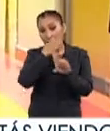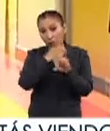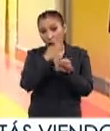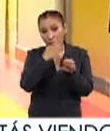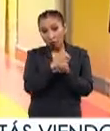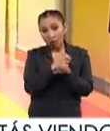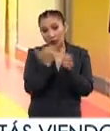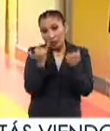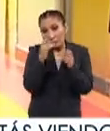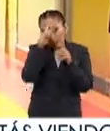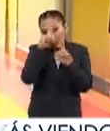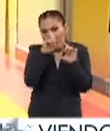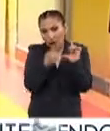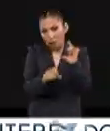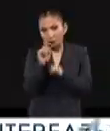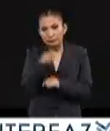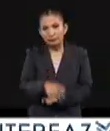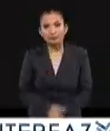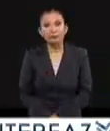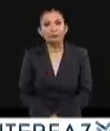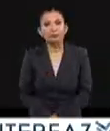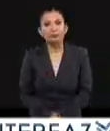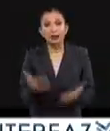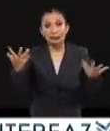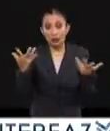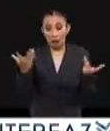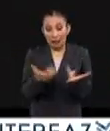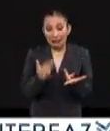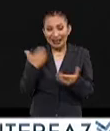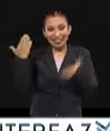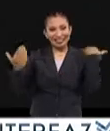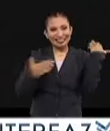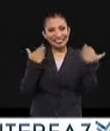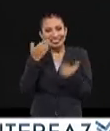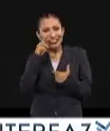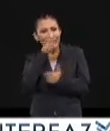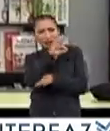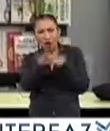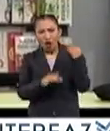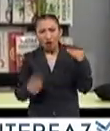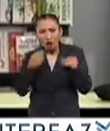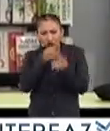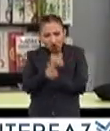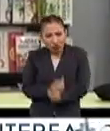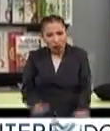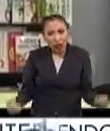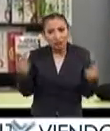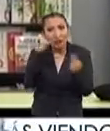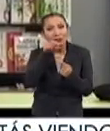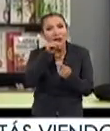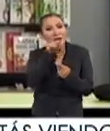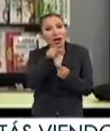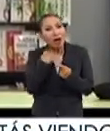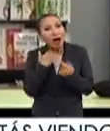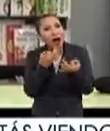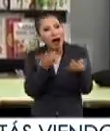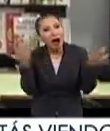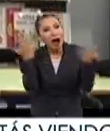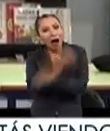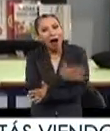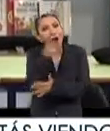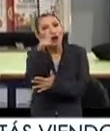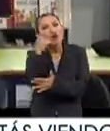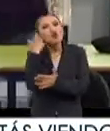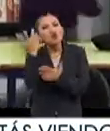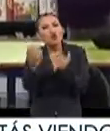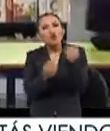estado y del país mismo. Se logró generar alegría y diversión en todos los infantes, quienes también se mostraron sorprendidos